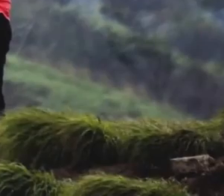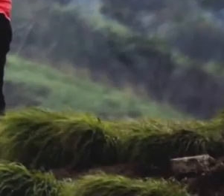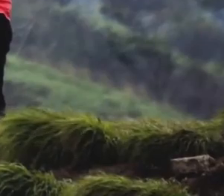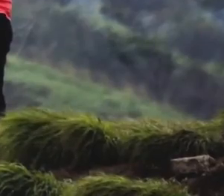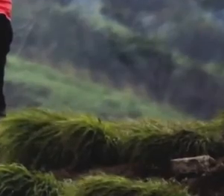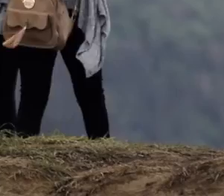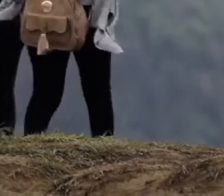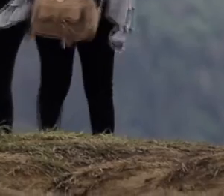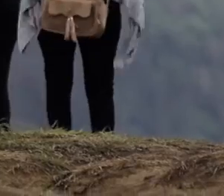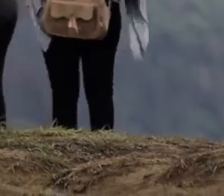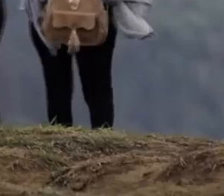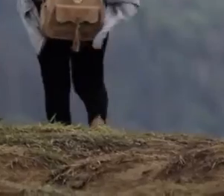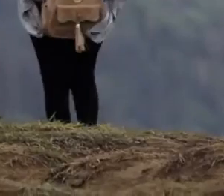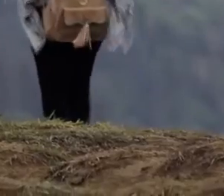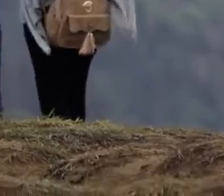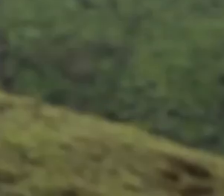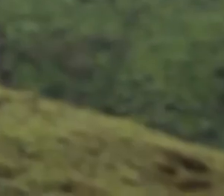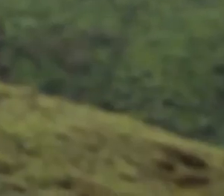y